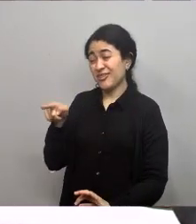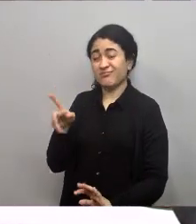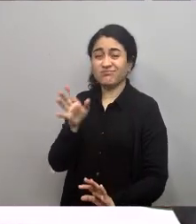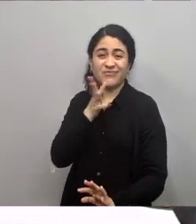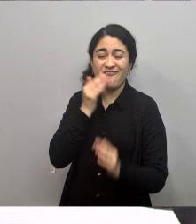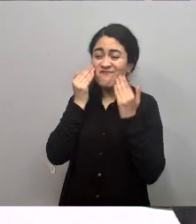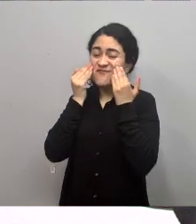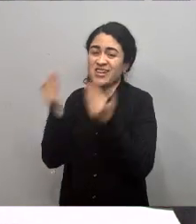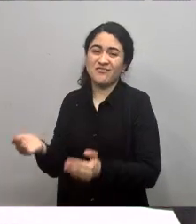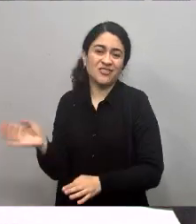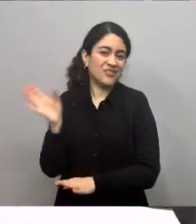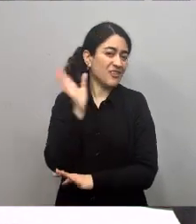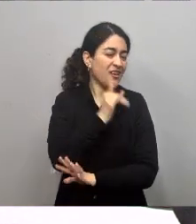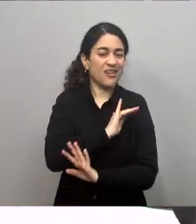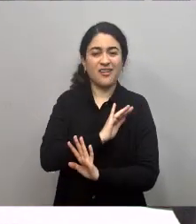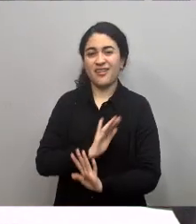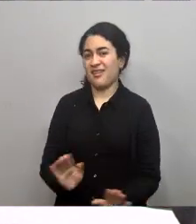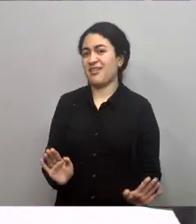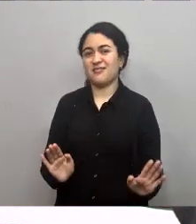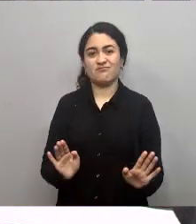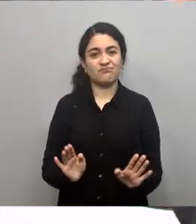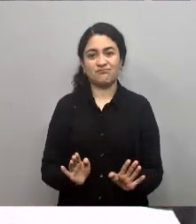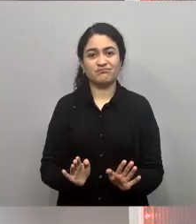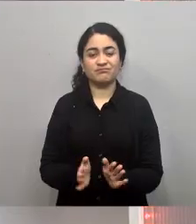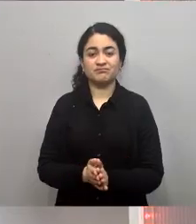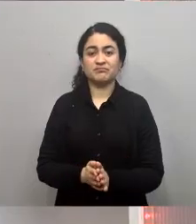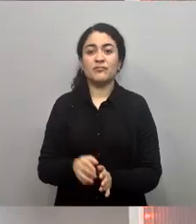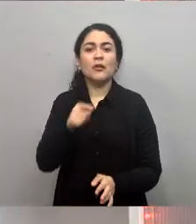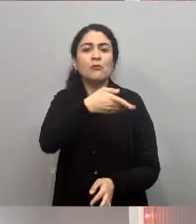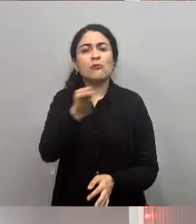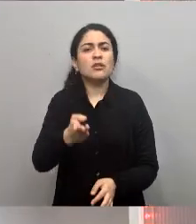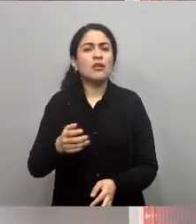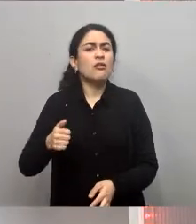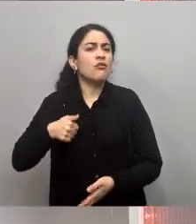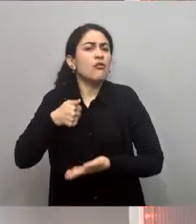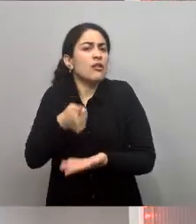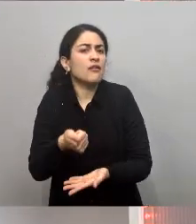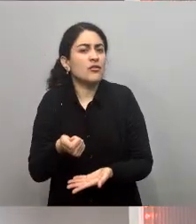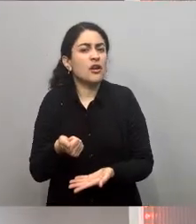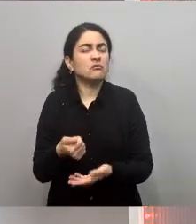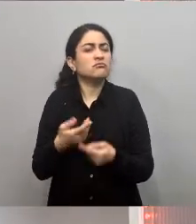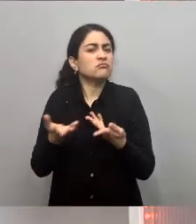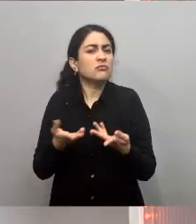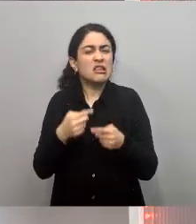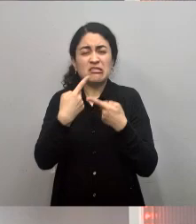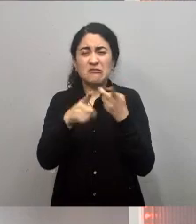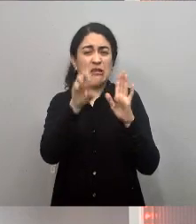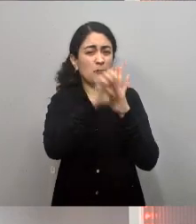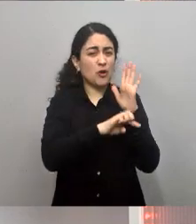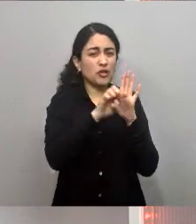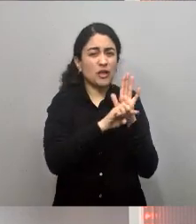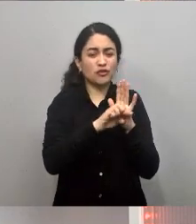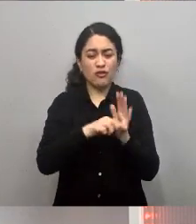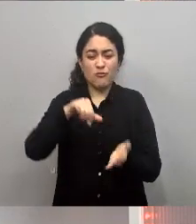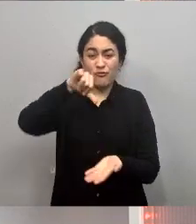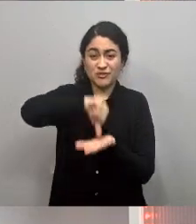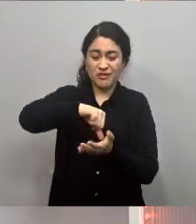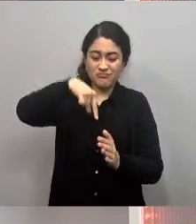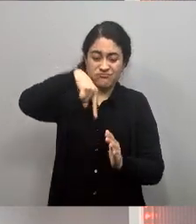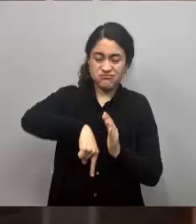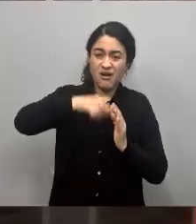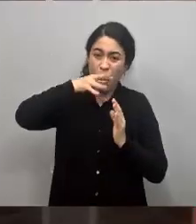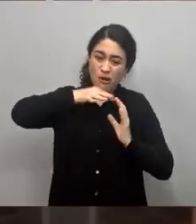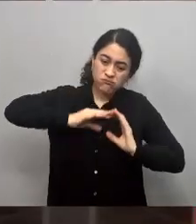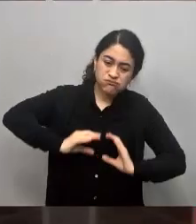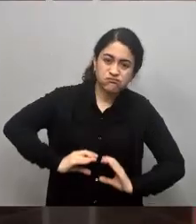no ha recibido absolutamente nada. Ahora, ustedes colaboran en eso porque sin duda son muchos los proyectos de alcantarillado y regularización de